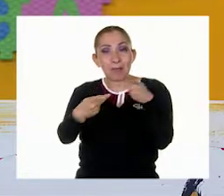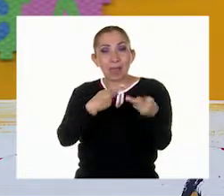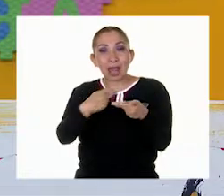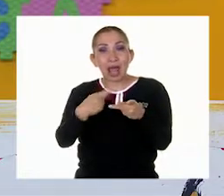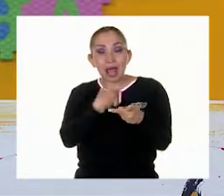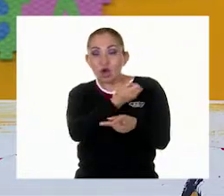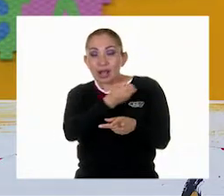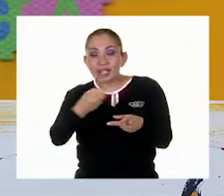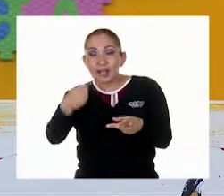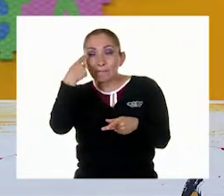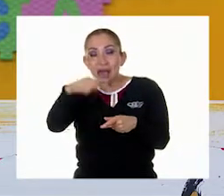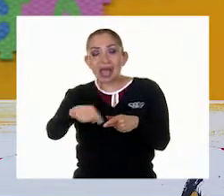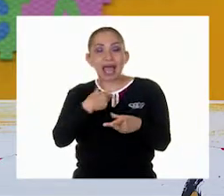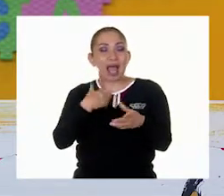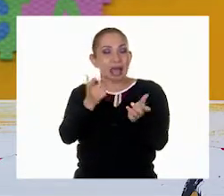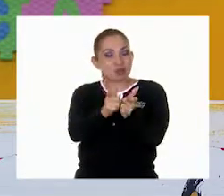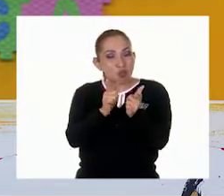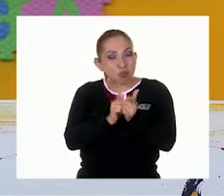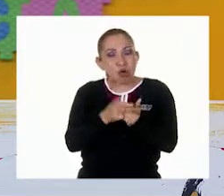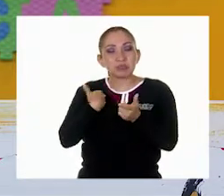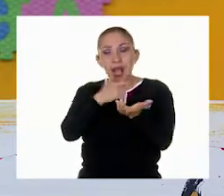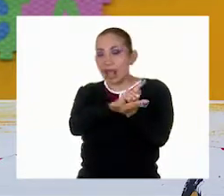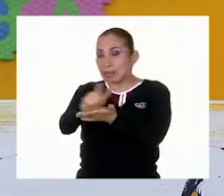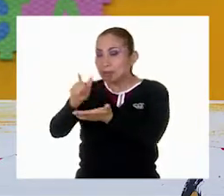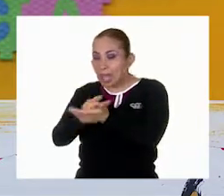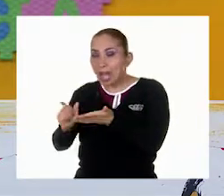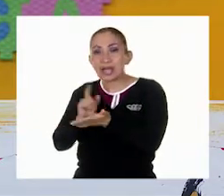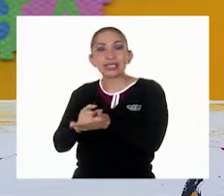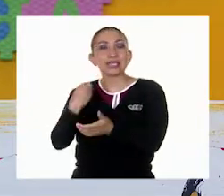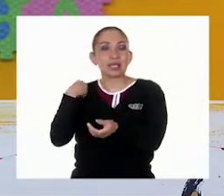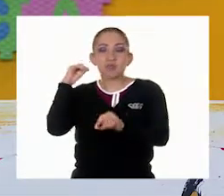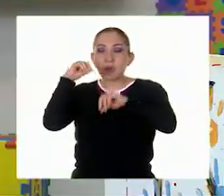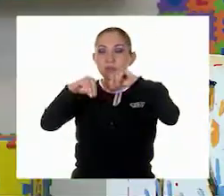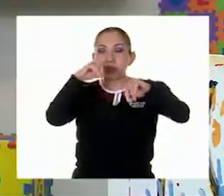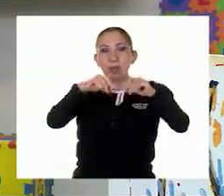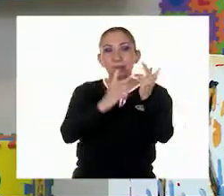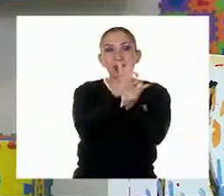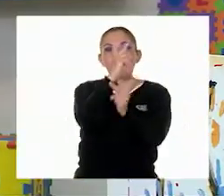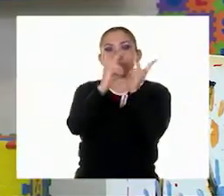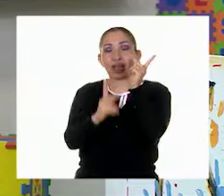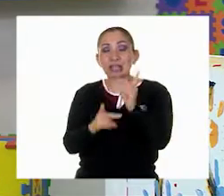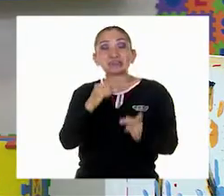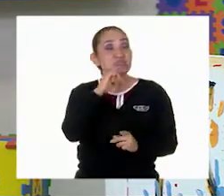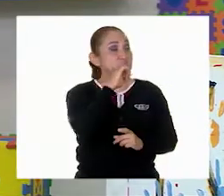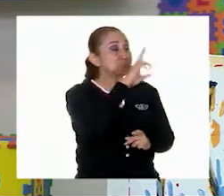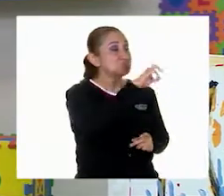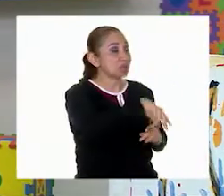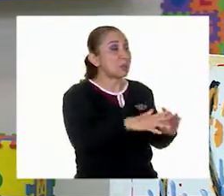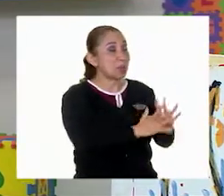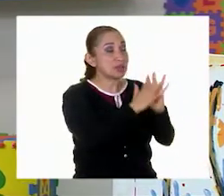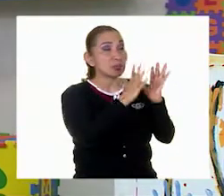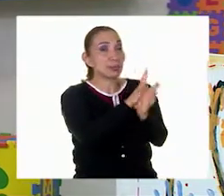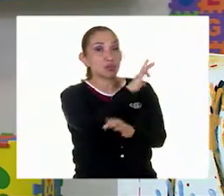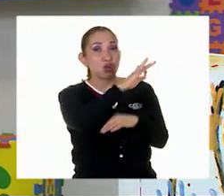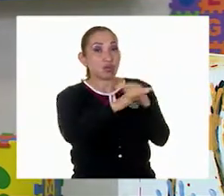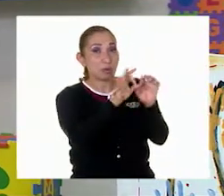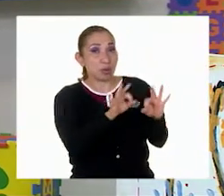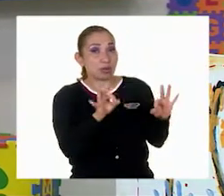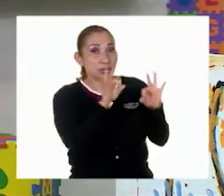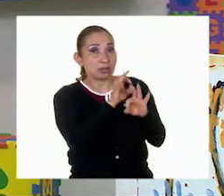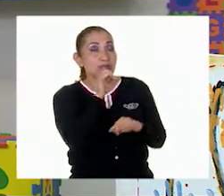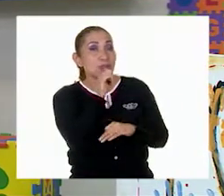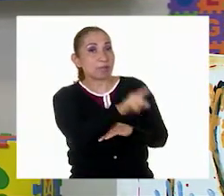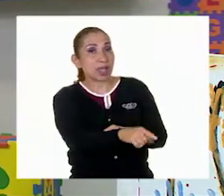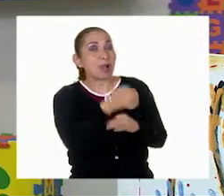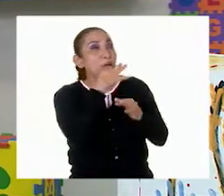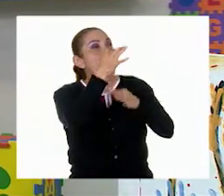de limpieza y reforestación en nuestra colonia. Muy bien, Gloria. La participación de todas y todos es muy importante, así como